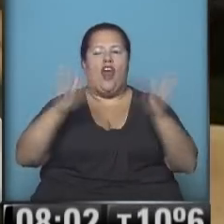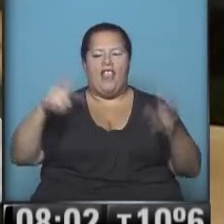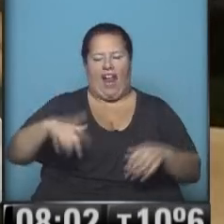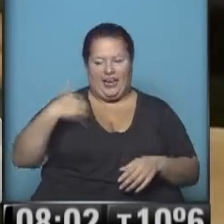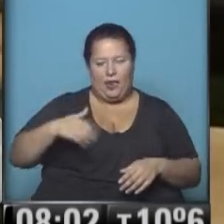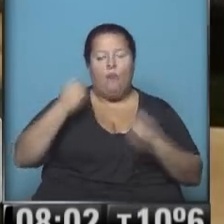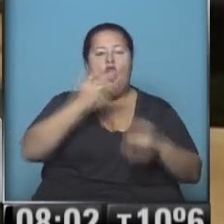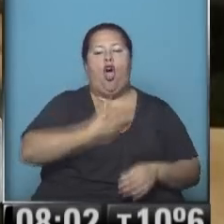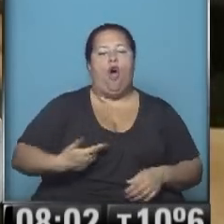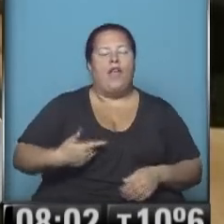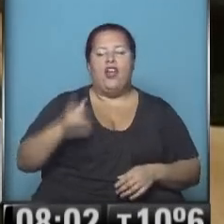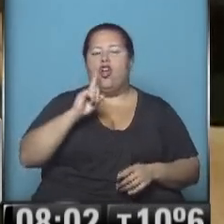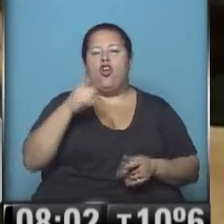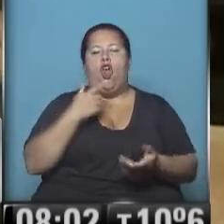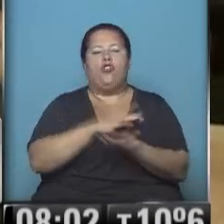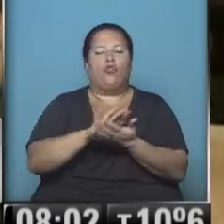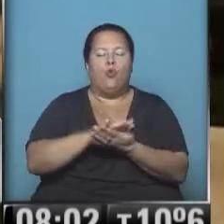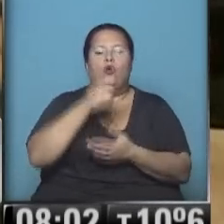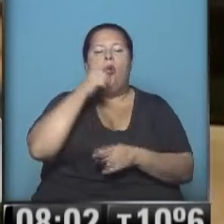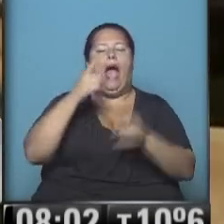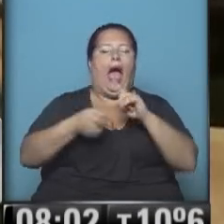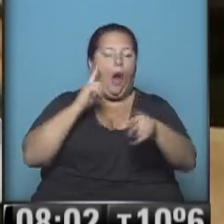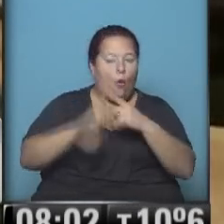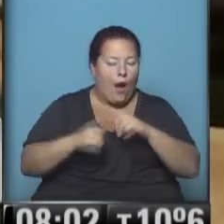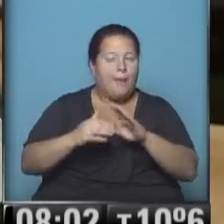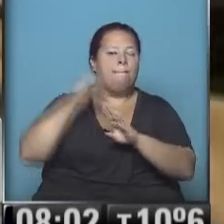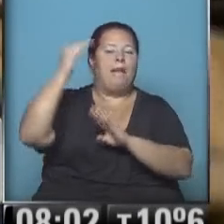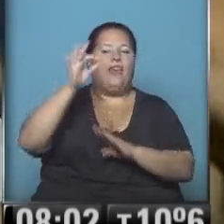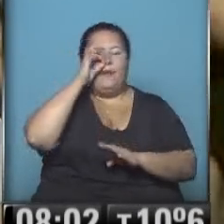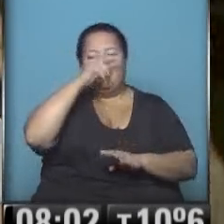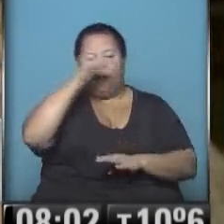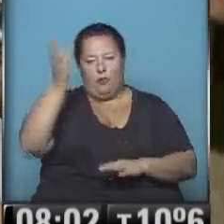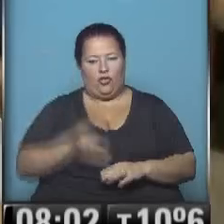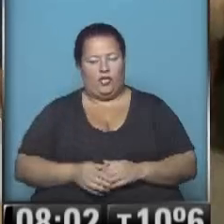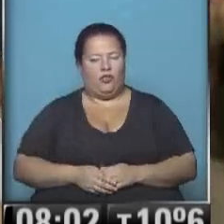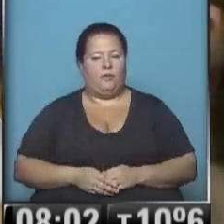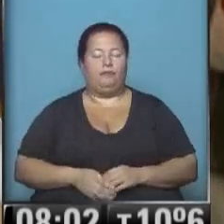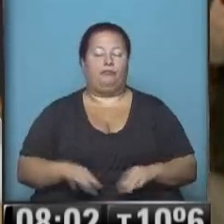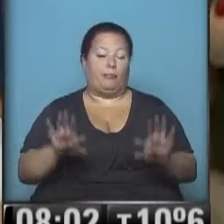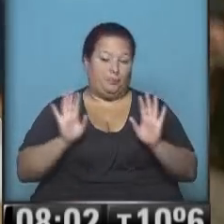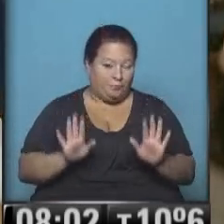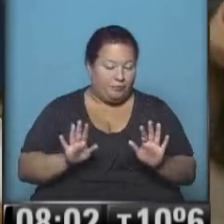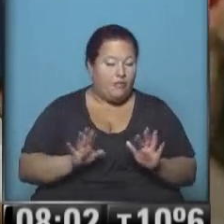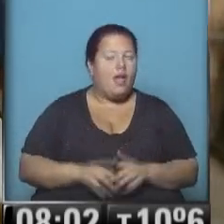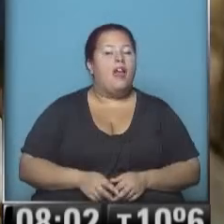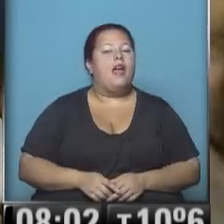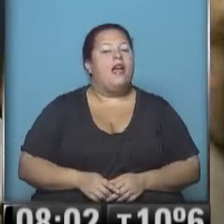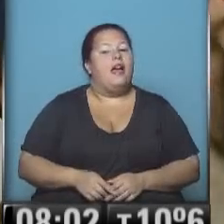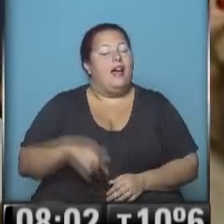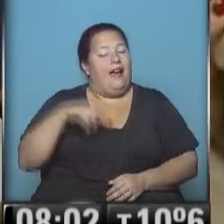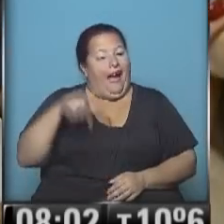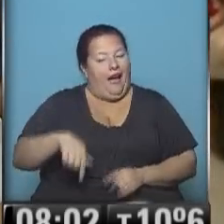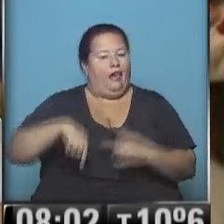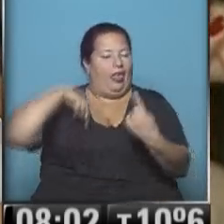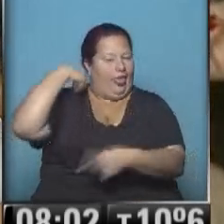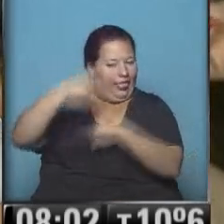Argentina porque el gobierno no homologa aquellos acuerdos superiores al 27%. Mire, están dando